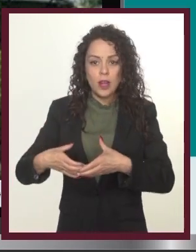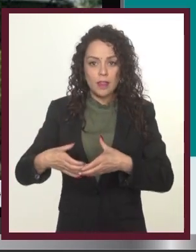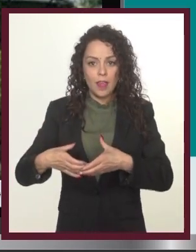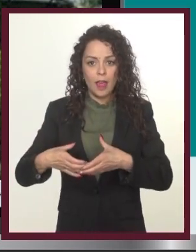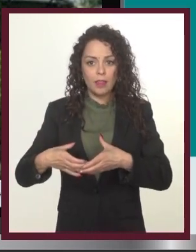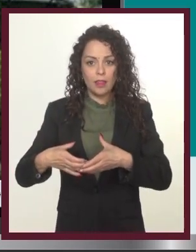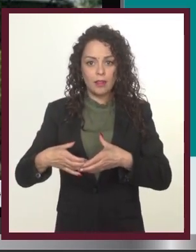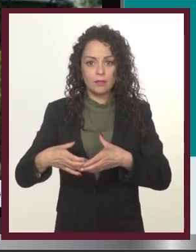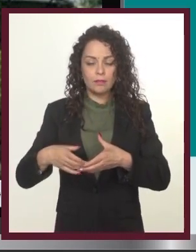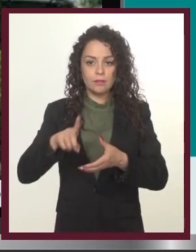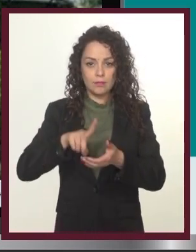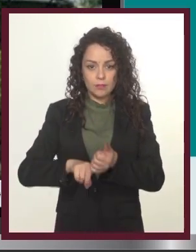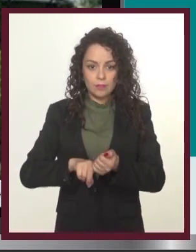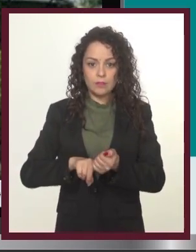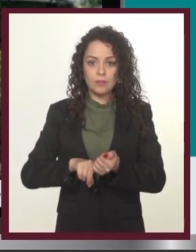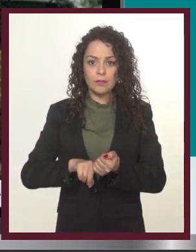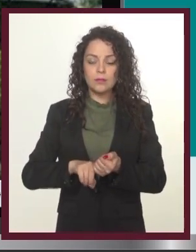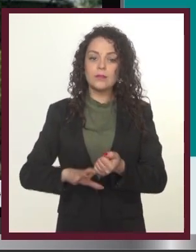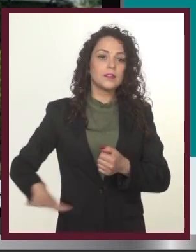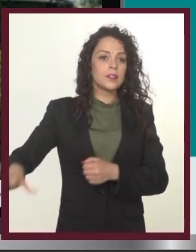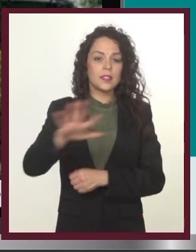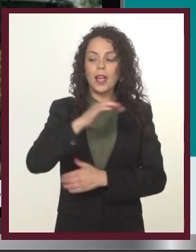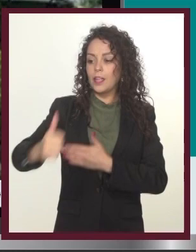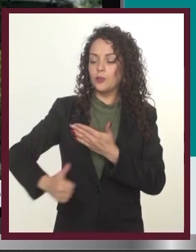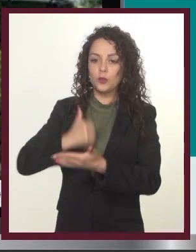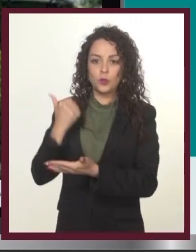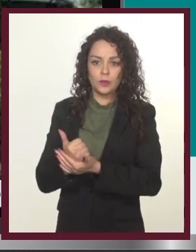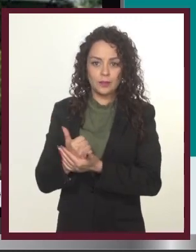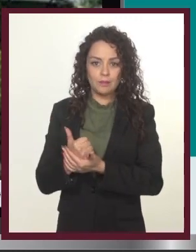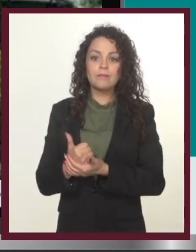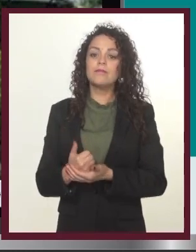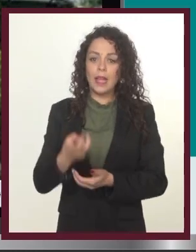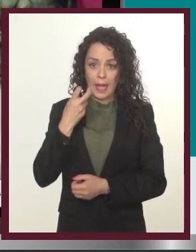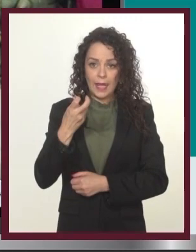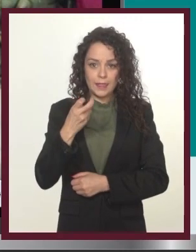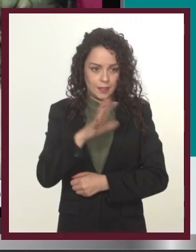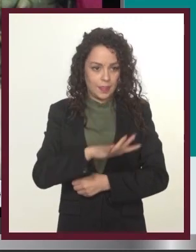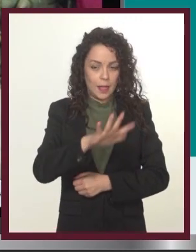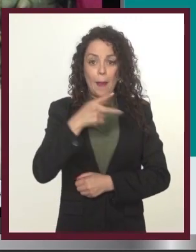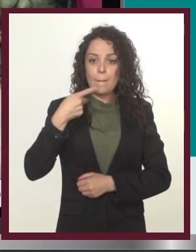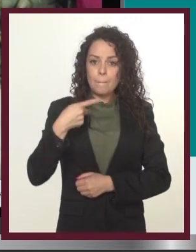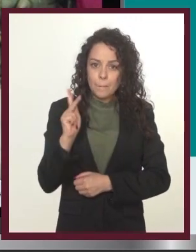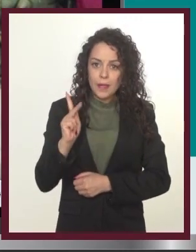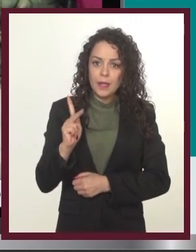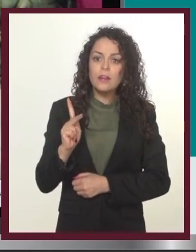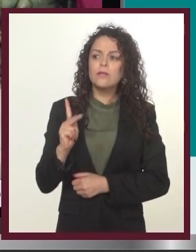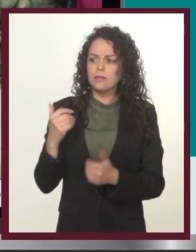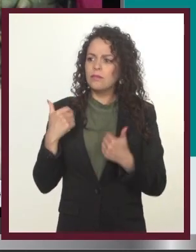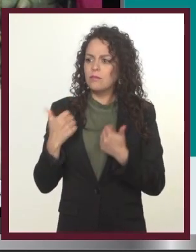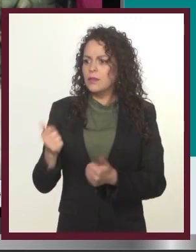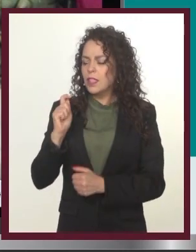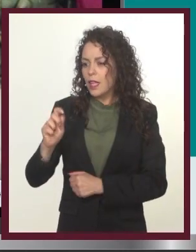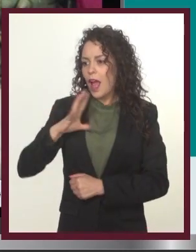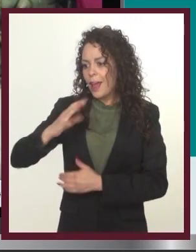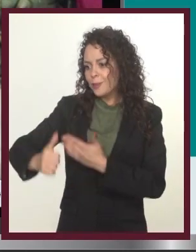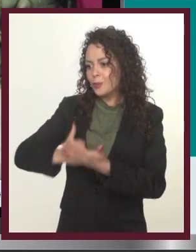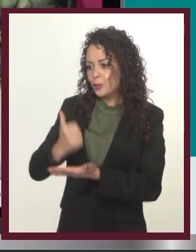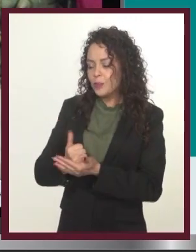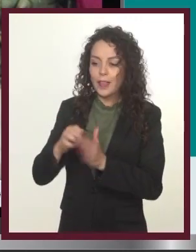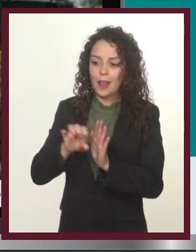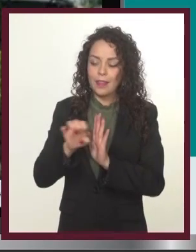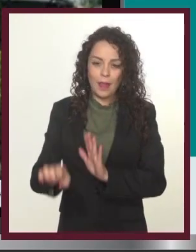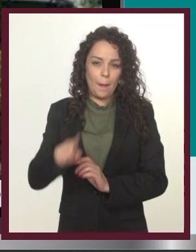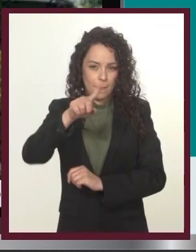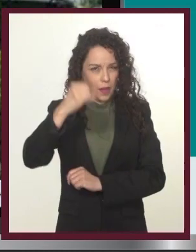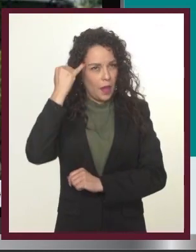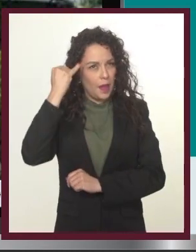que religa a la mayor parte de los actores urbanos. Es el espacio público, pero es el que te permite entender una ciudad. Yo siempre pongo